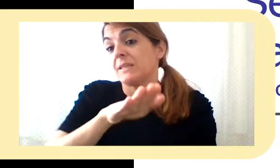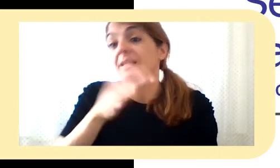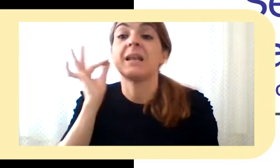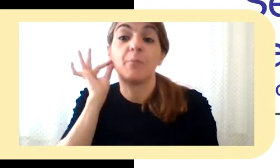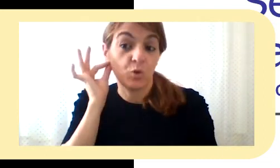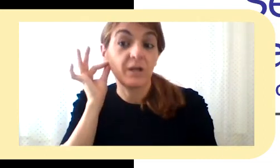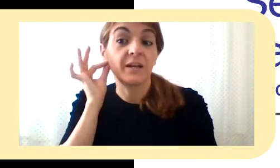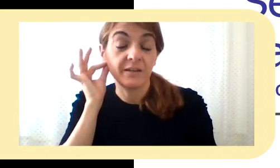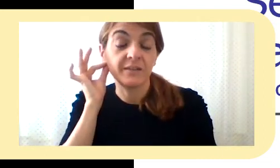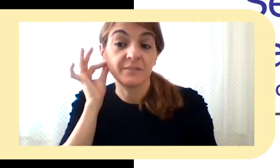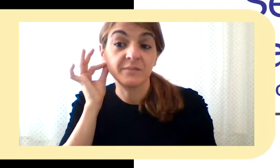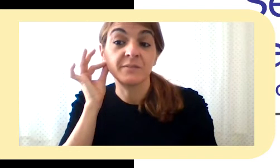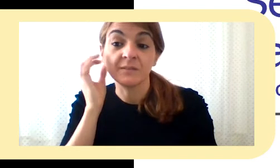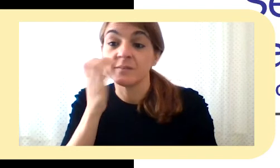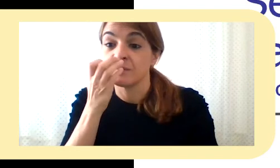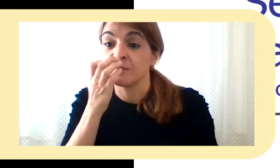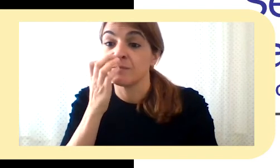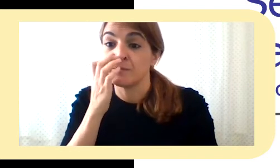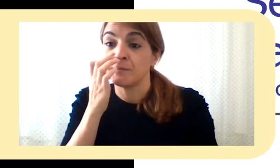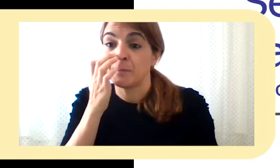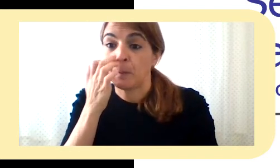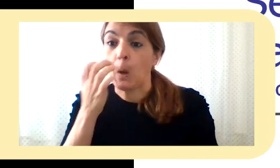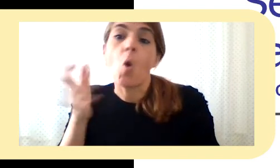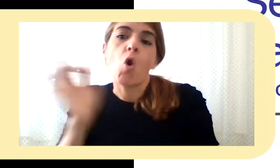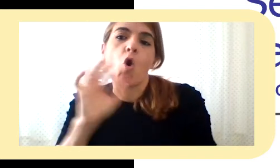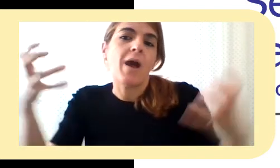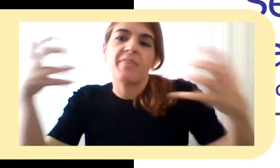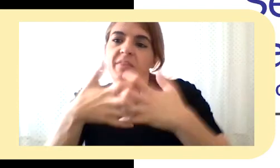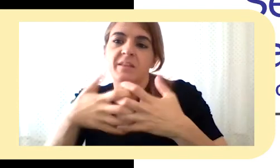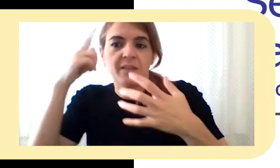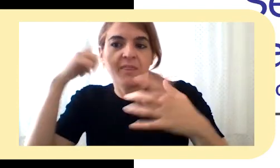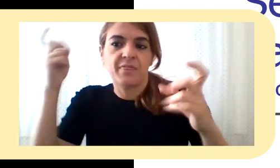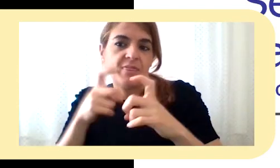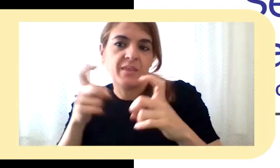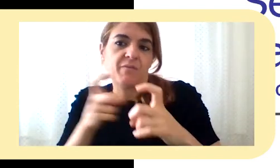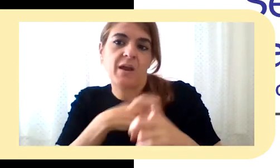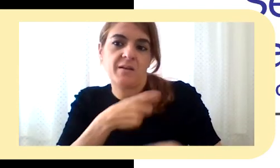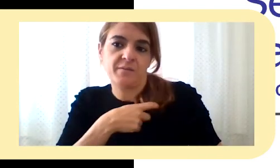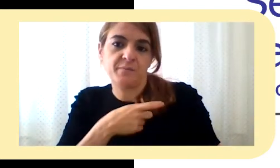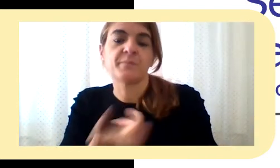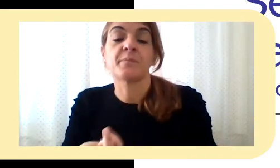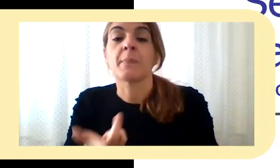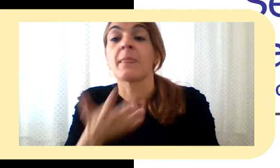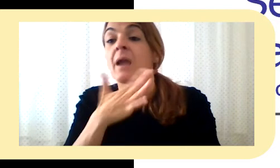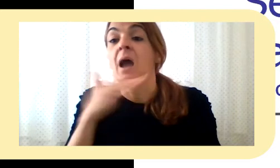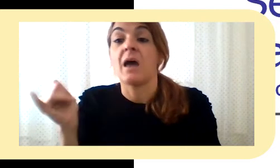ser cardíaca o accidente vascular cerebral. Bueno, pues el color azul, que supongo que veréis de vuestras casas, son desde el